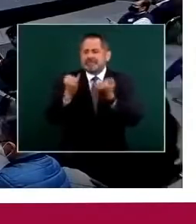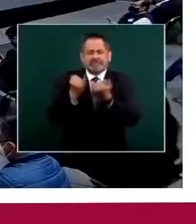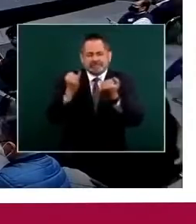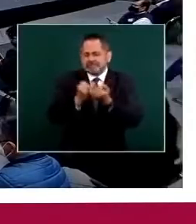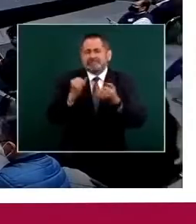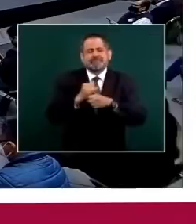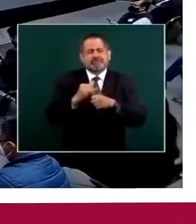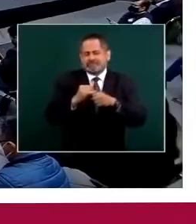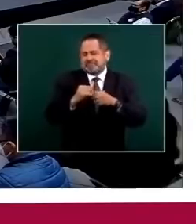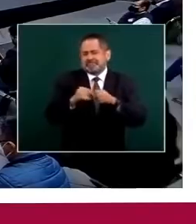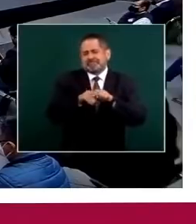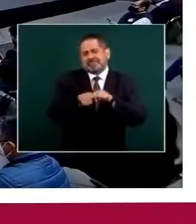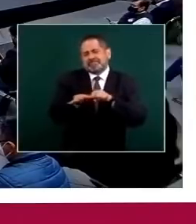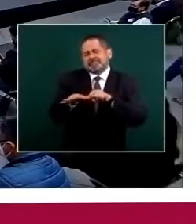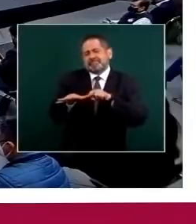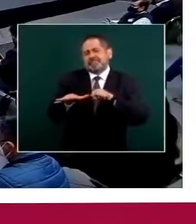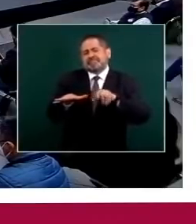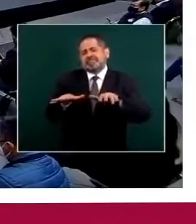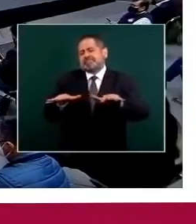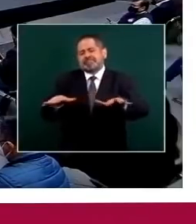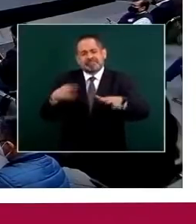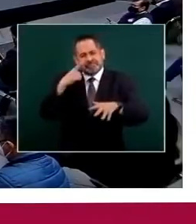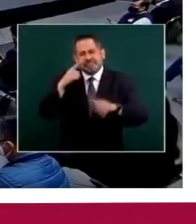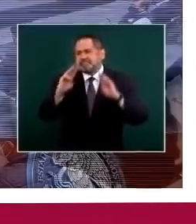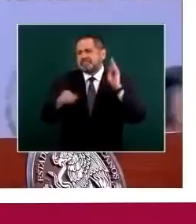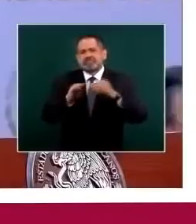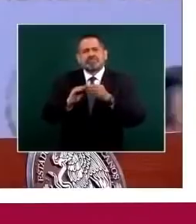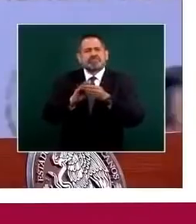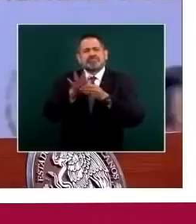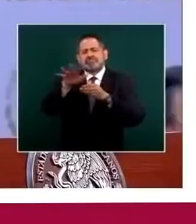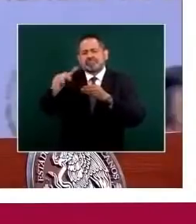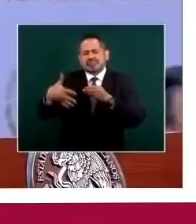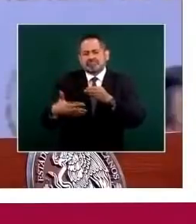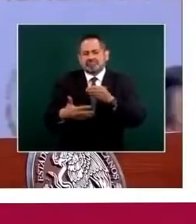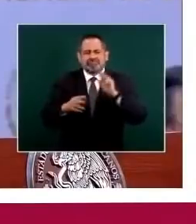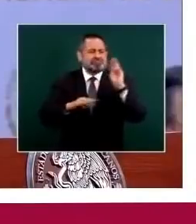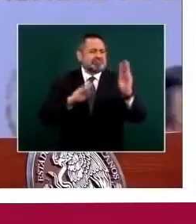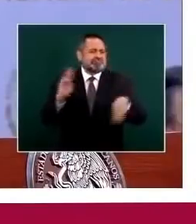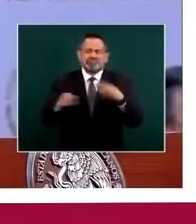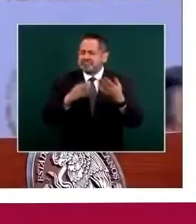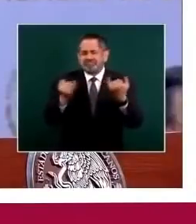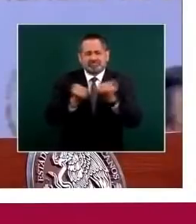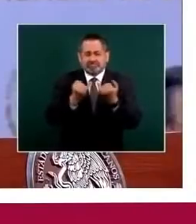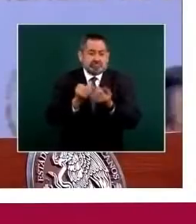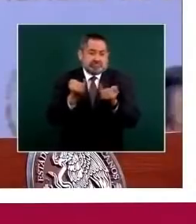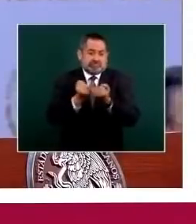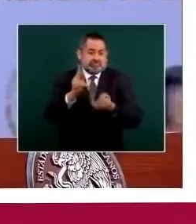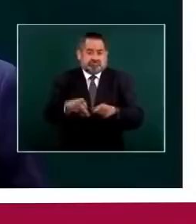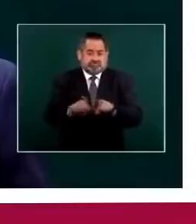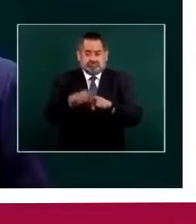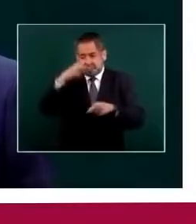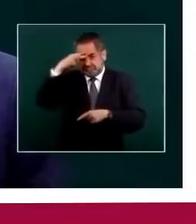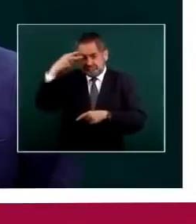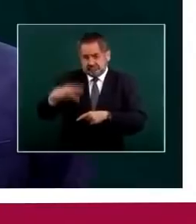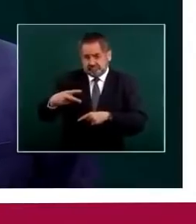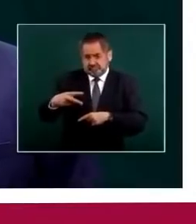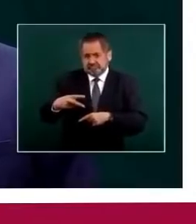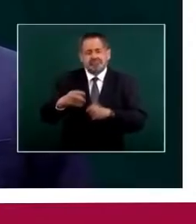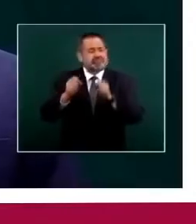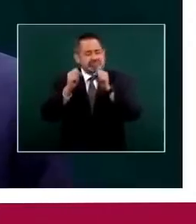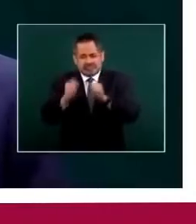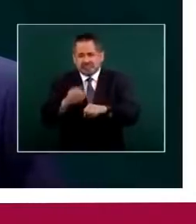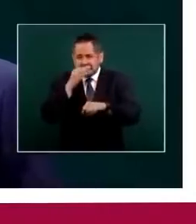la conferencia mañanera de hoy esta vez desde el palacio del ayuntamiento de la ciudad de méxico- lópez gatell